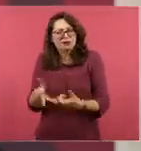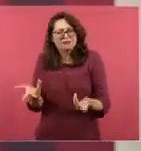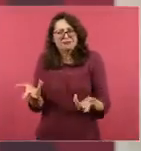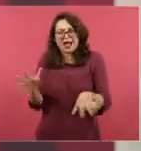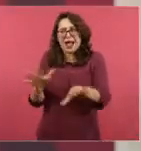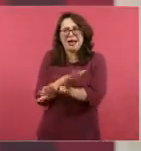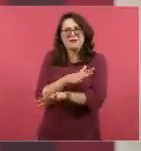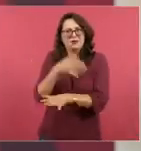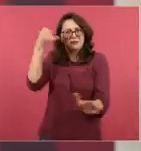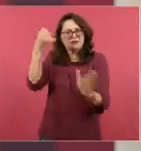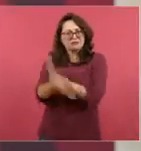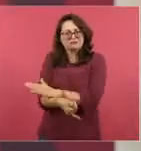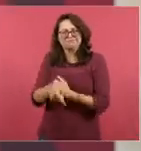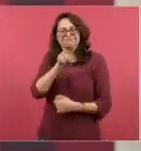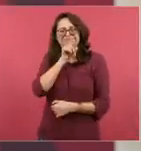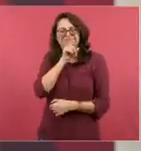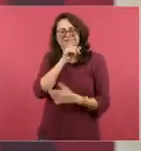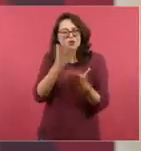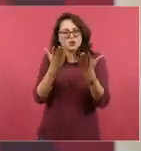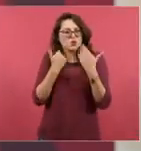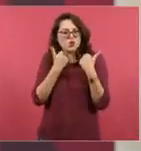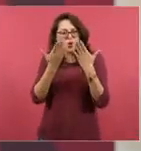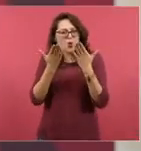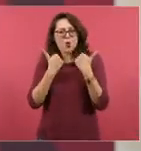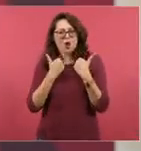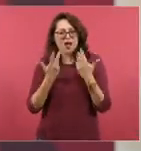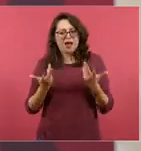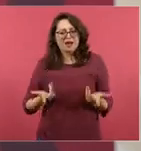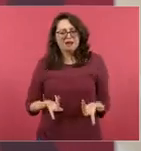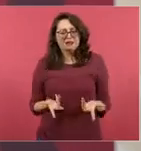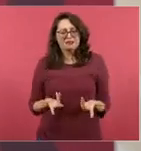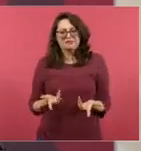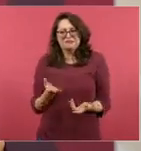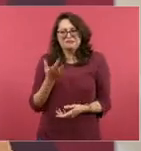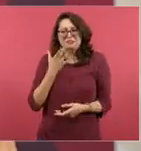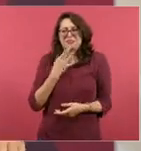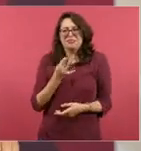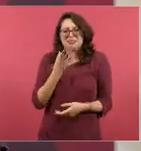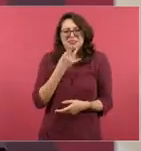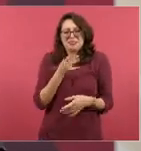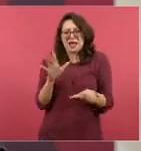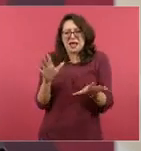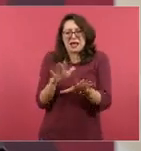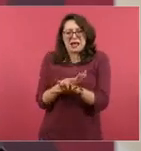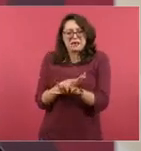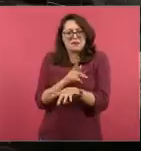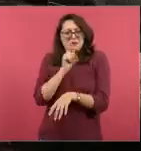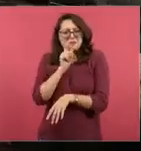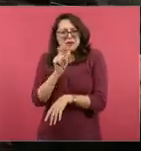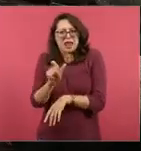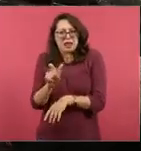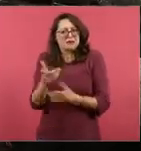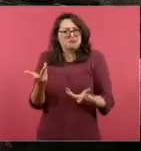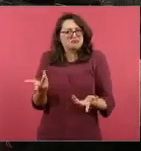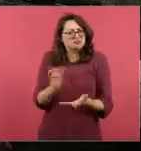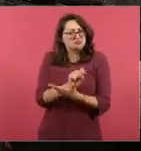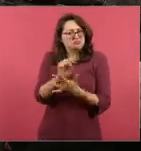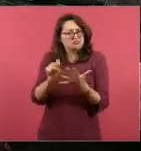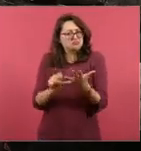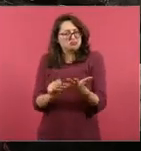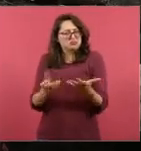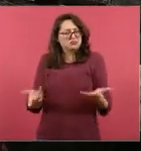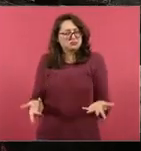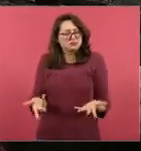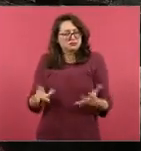mínimas las modificaciones de los proyectos del programa sintético. En